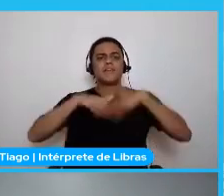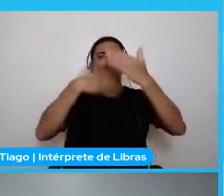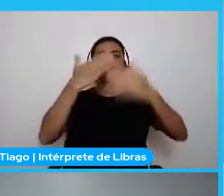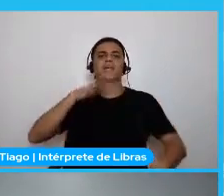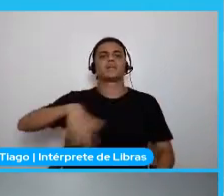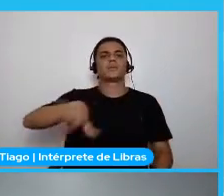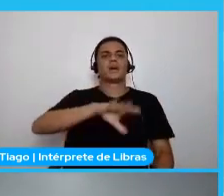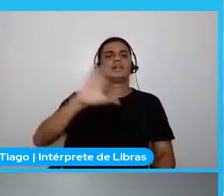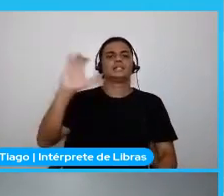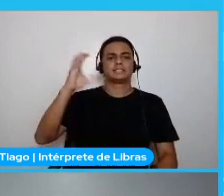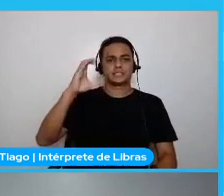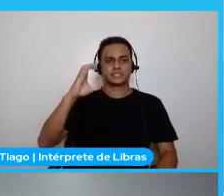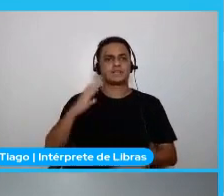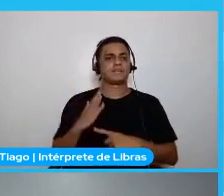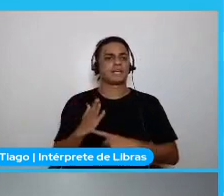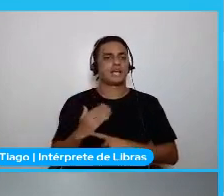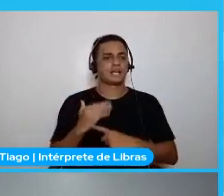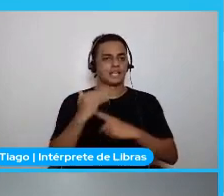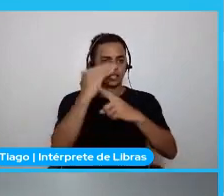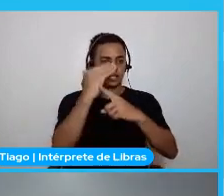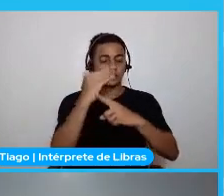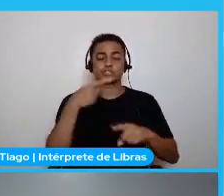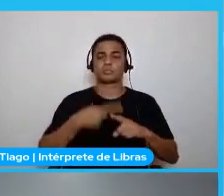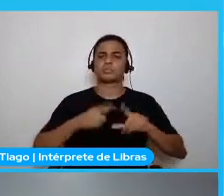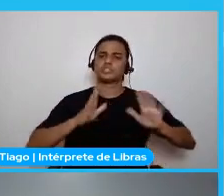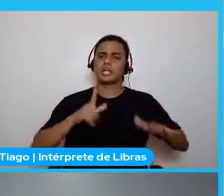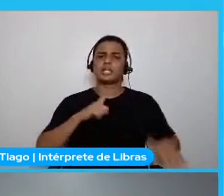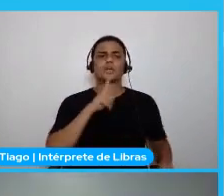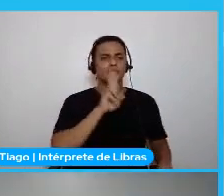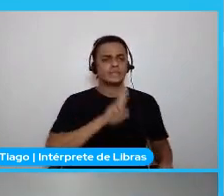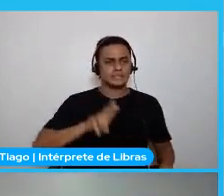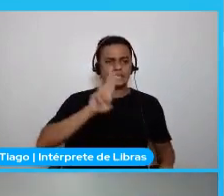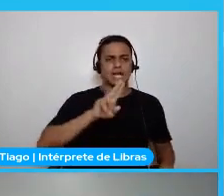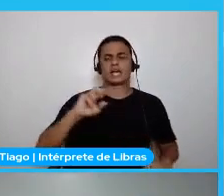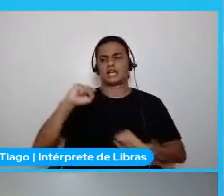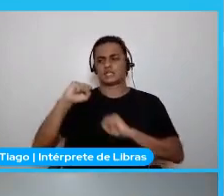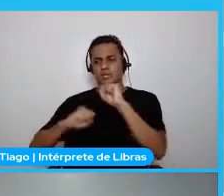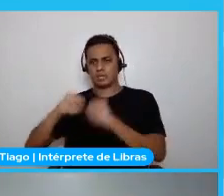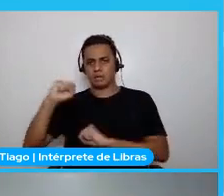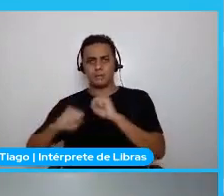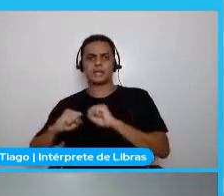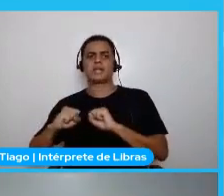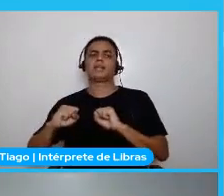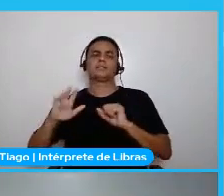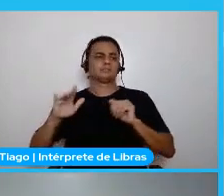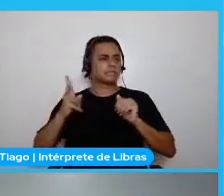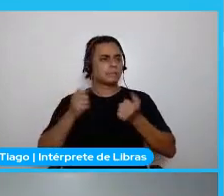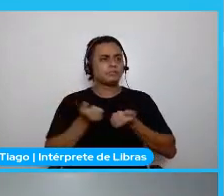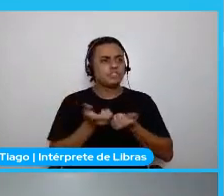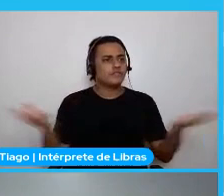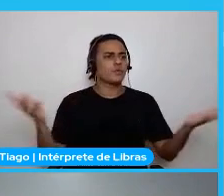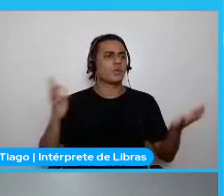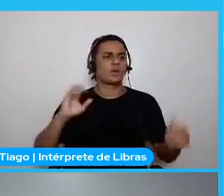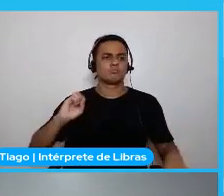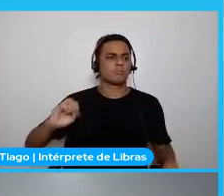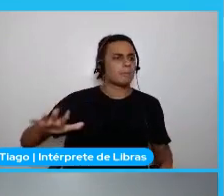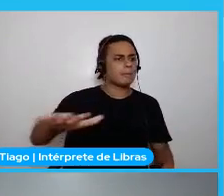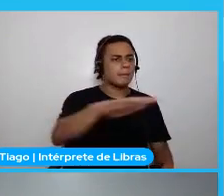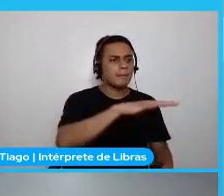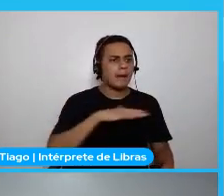hay algunas instituciones, universidades, o también hay empresas que publican sus descubrimientos en formatos abiertos para